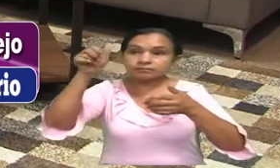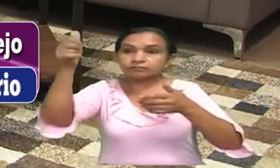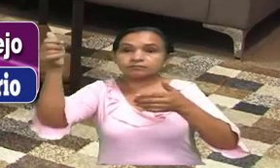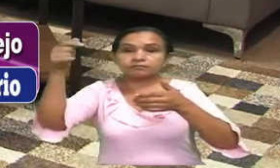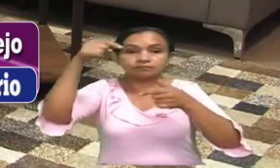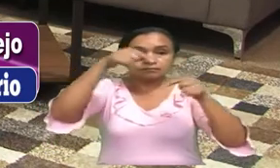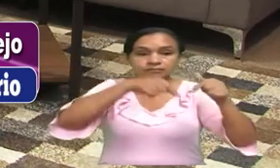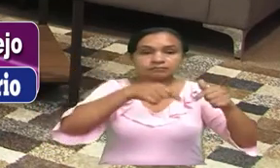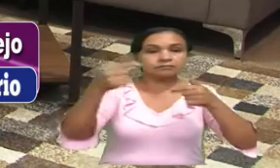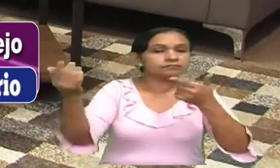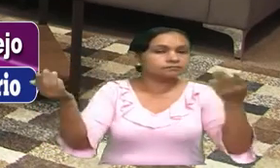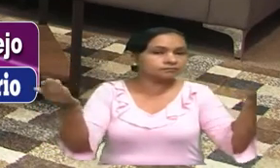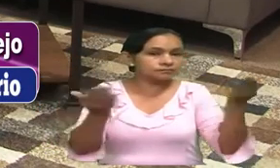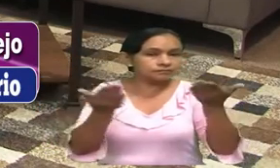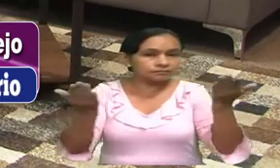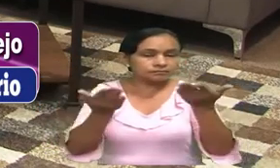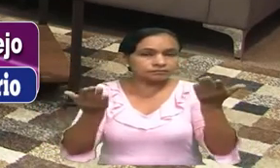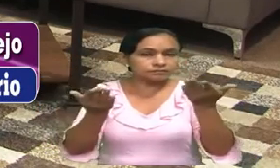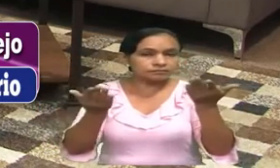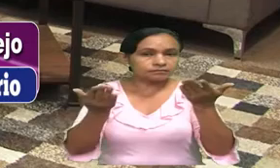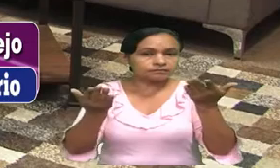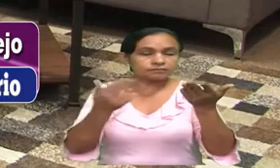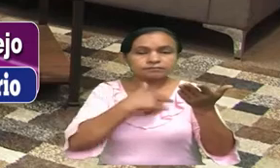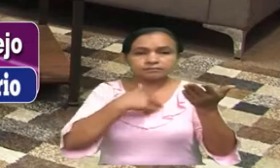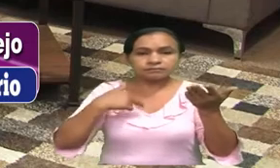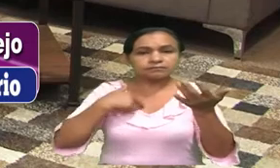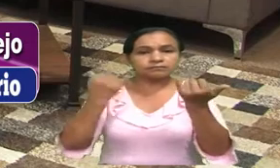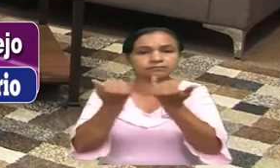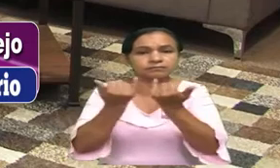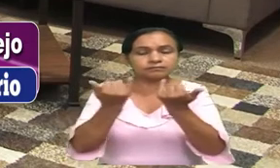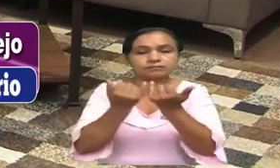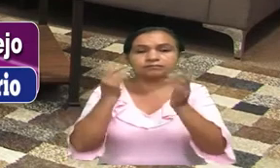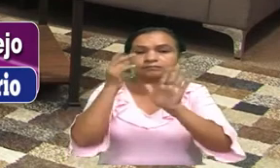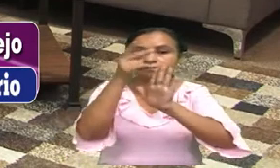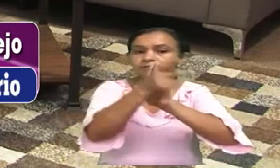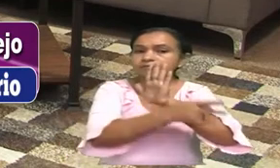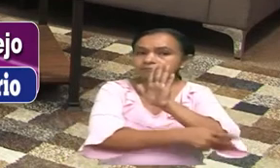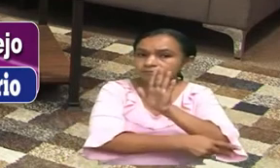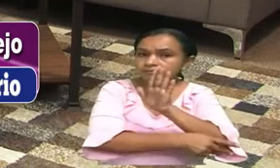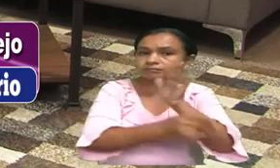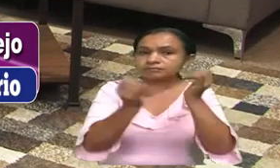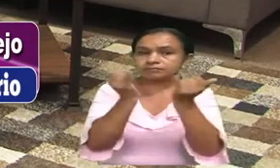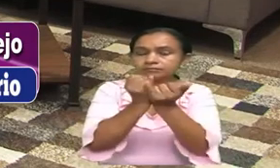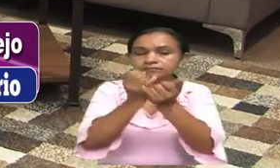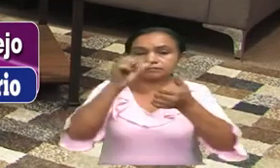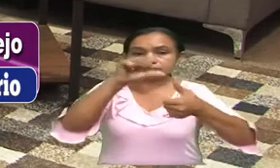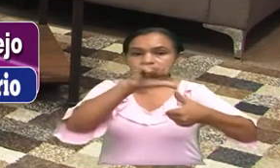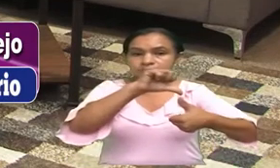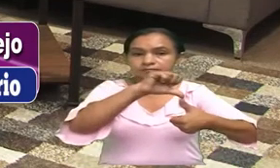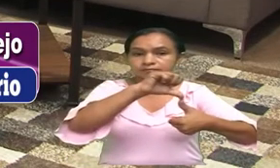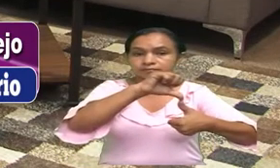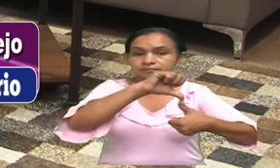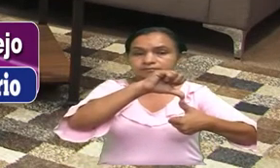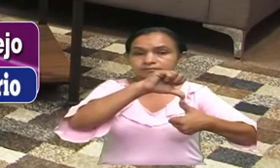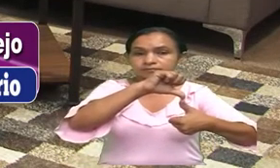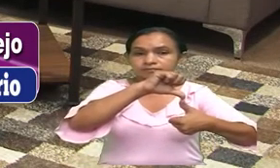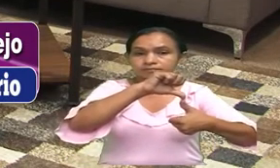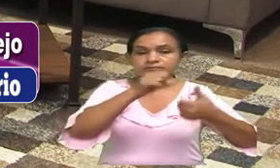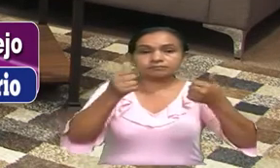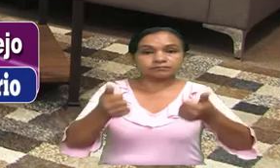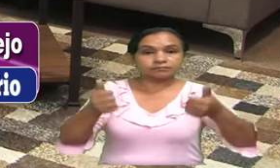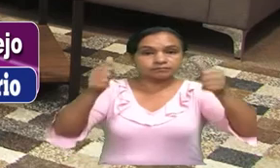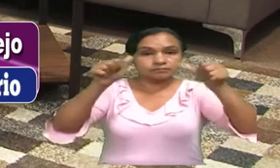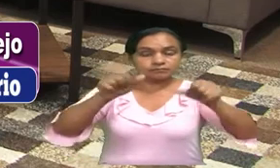hay procedimientos también a nivel de los países. En el caso de Centroamérica, hay un